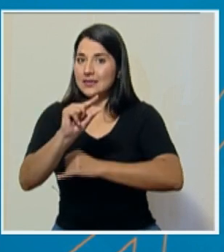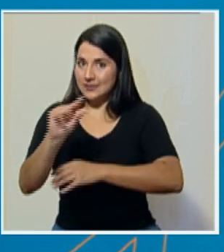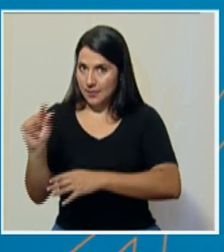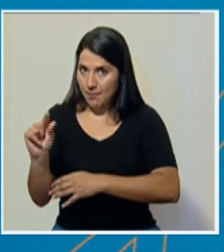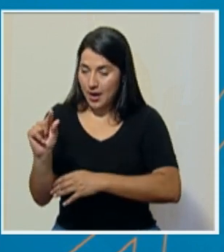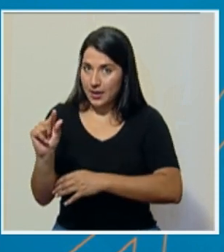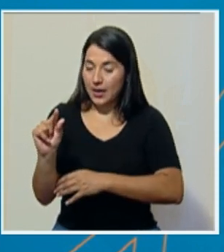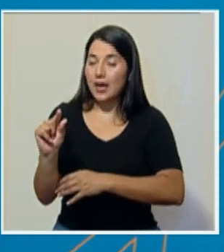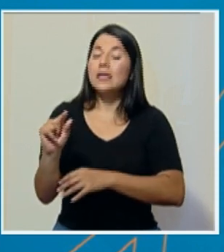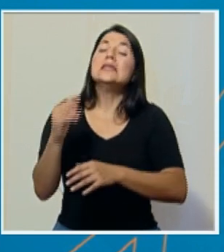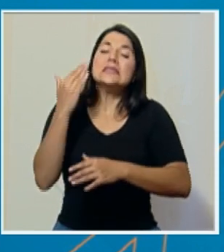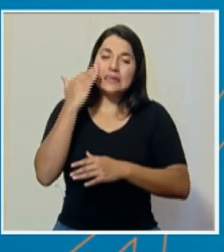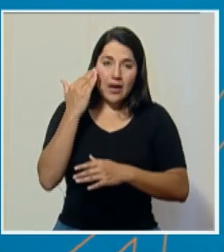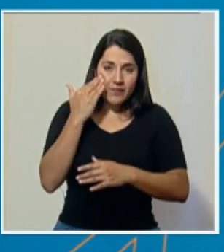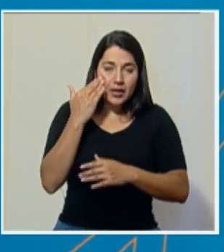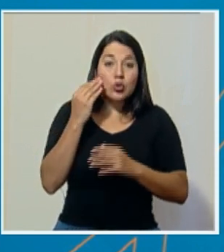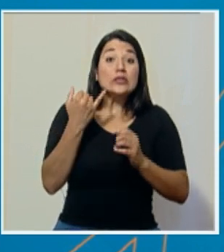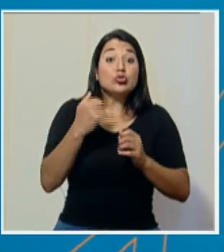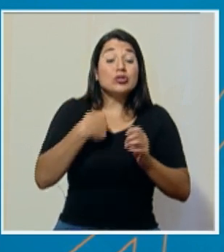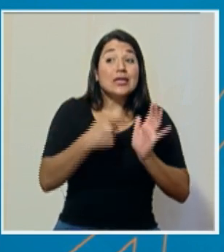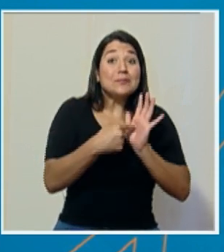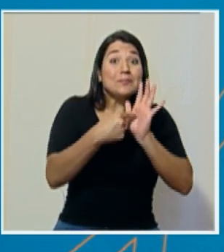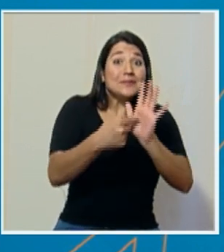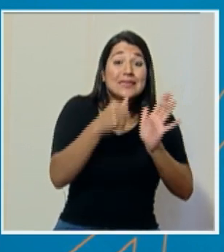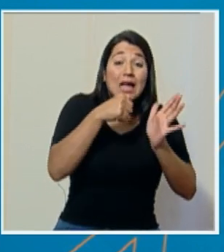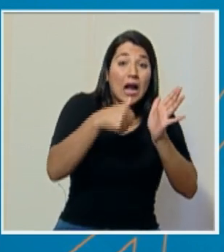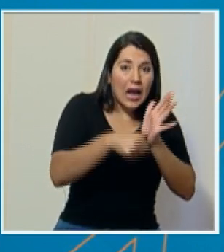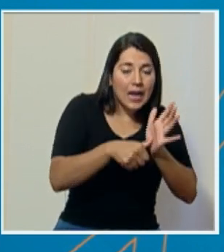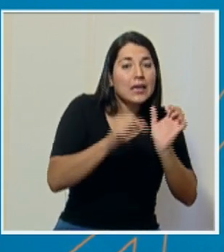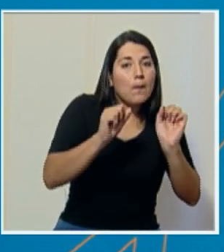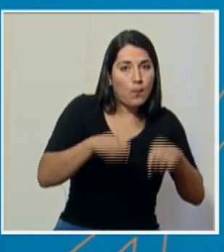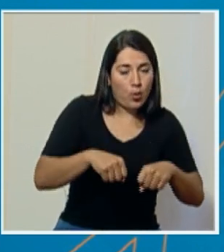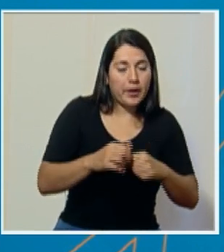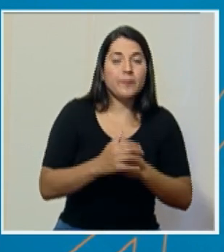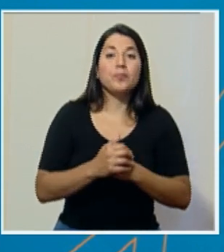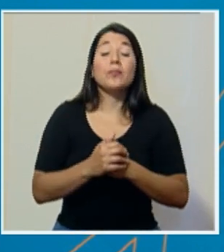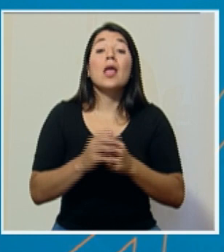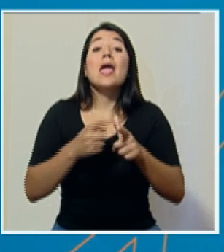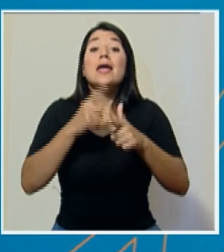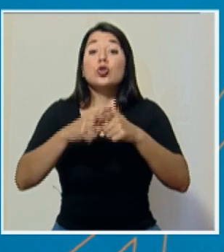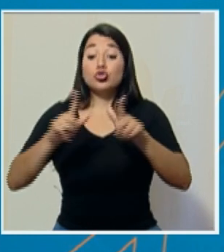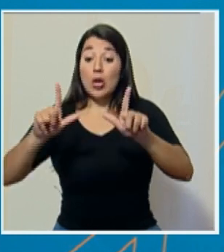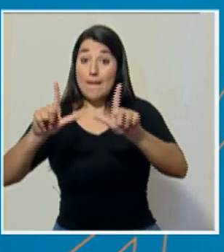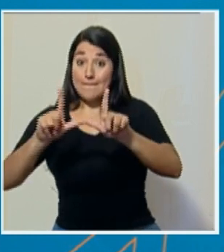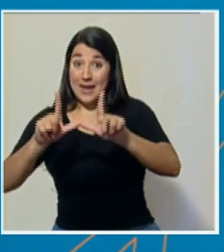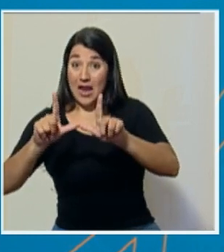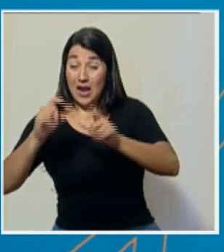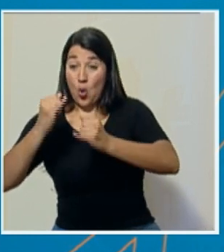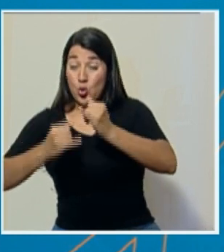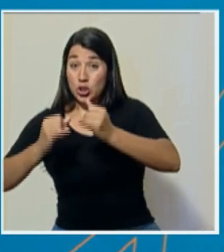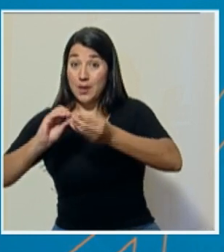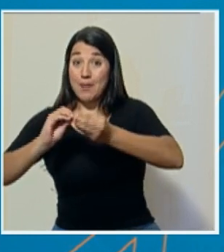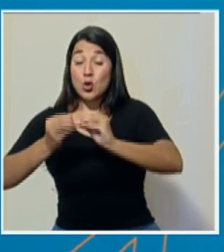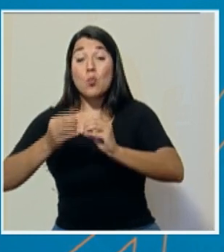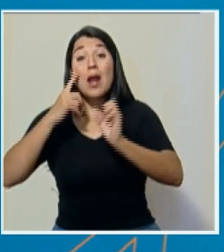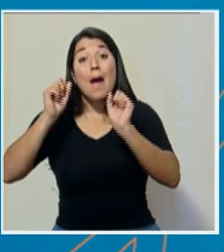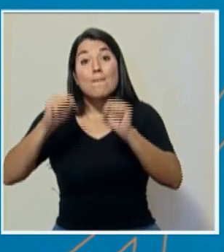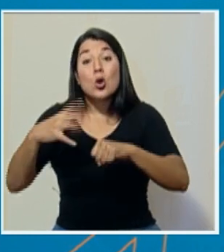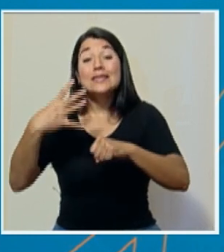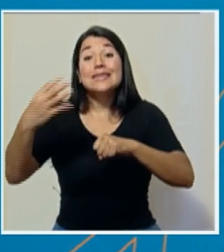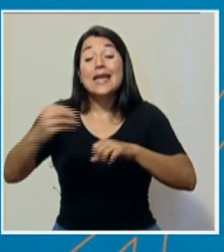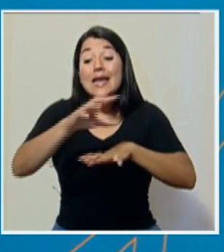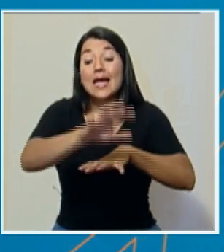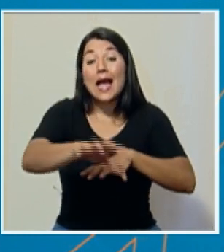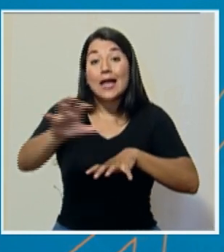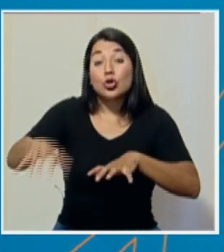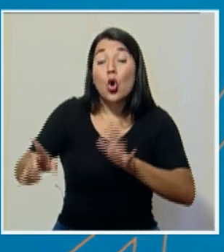indicando salvo la lista de excepciones. Por lo tanto, las placas autorizadas para circular en los cantones de